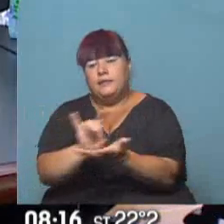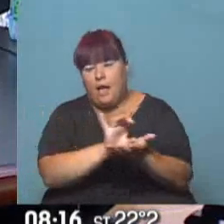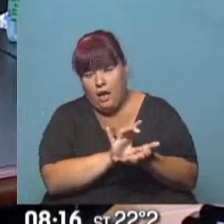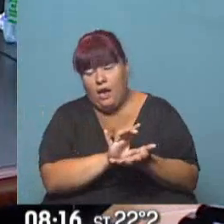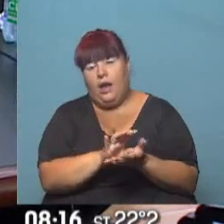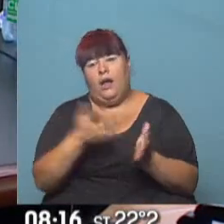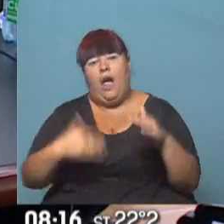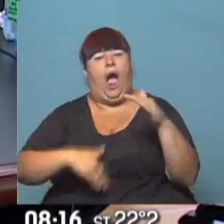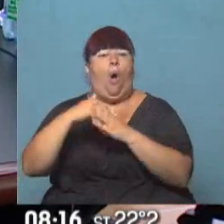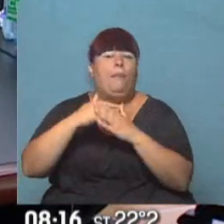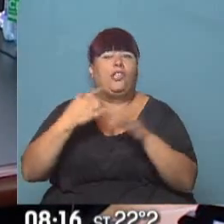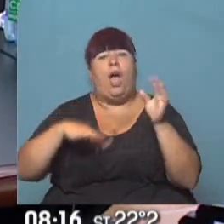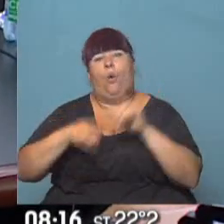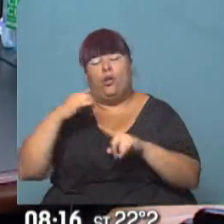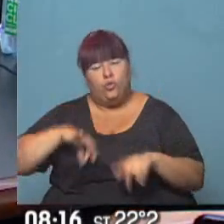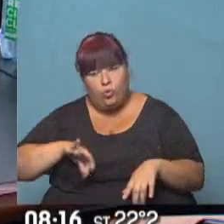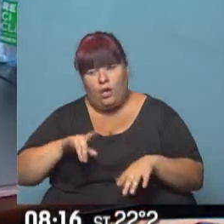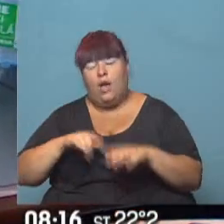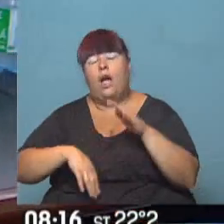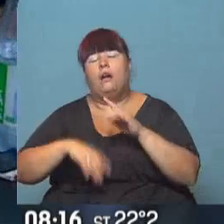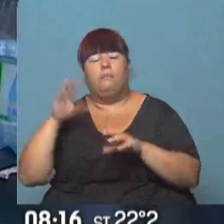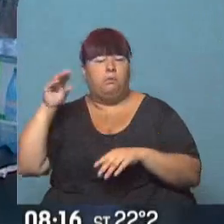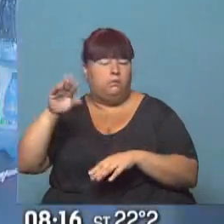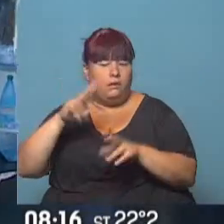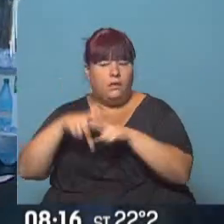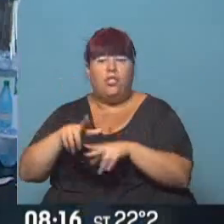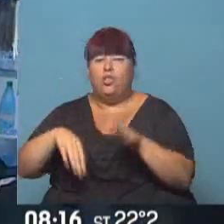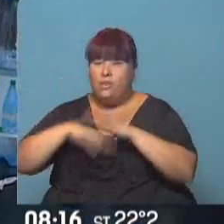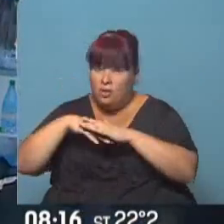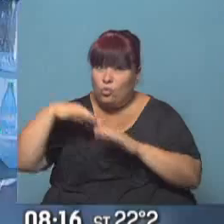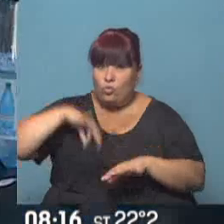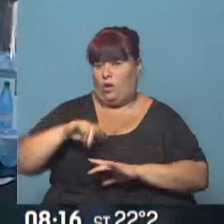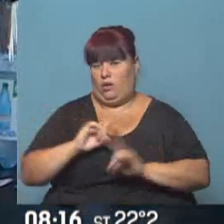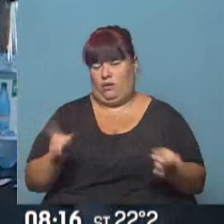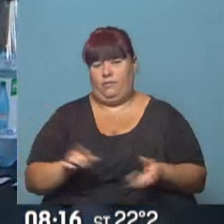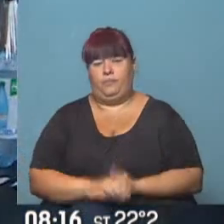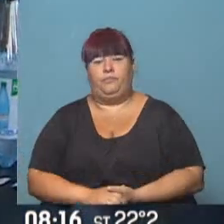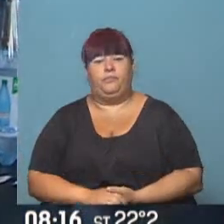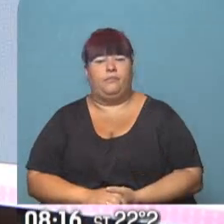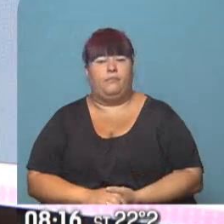con el techo, con el techo, con el techo salarial.